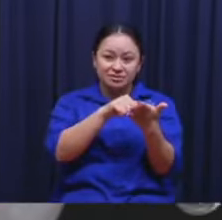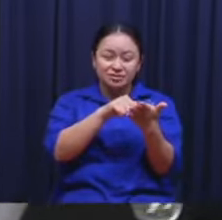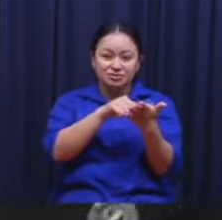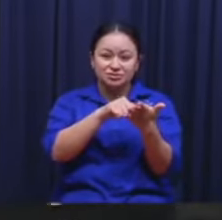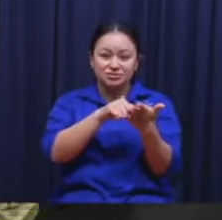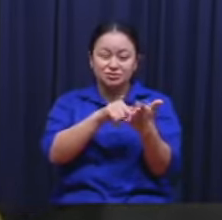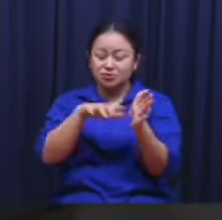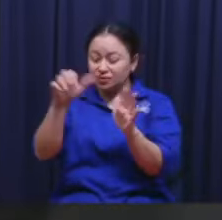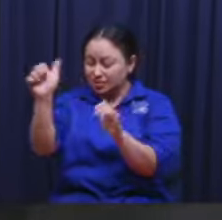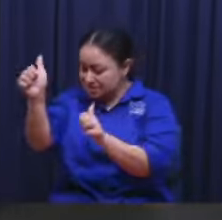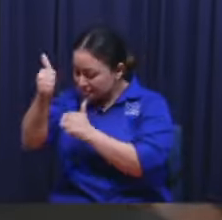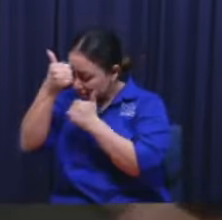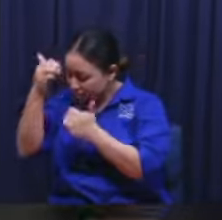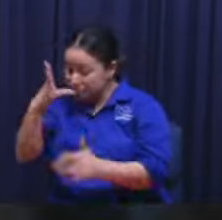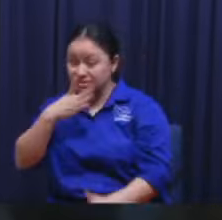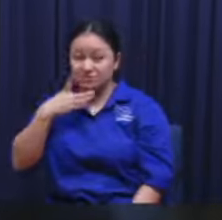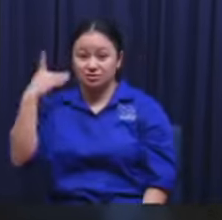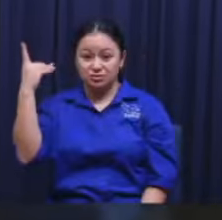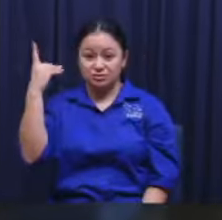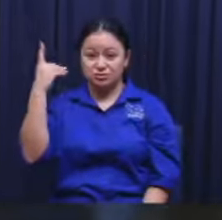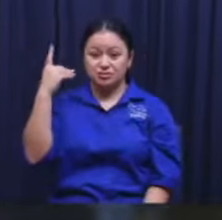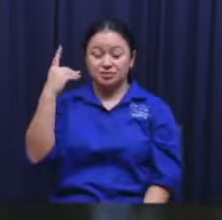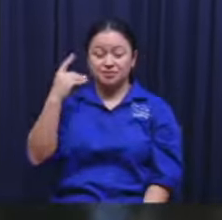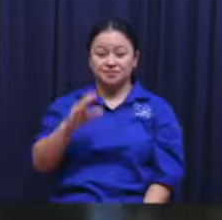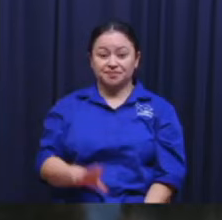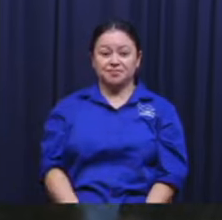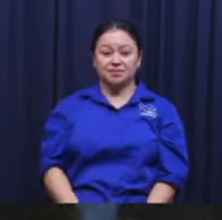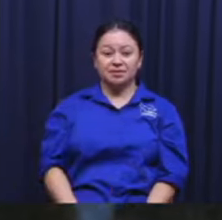ok. Un principio bíblico.